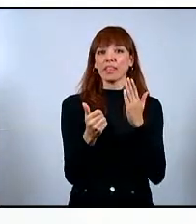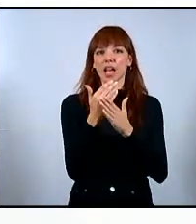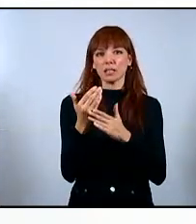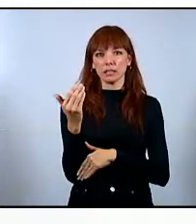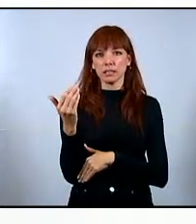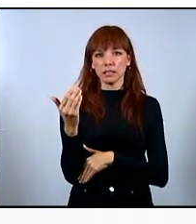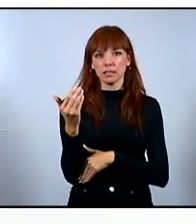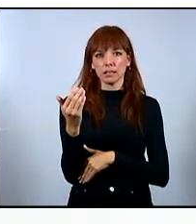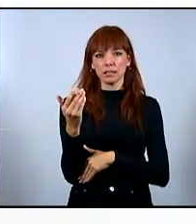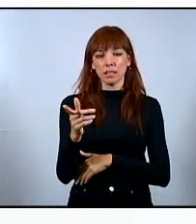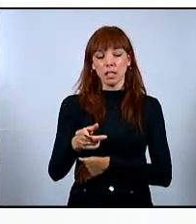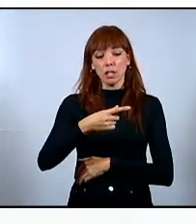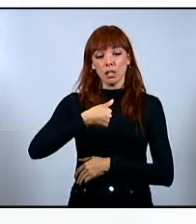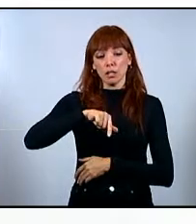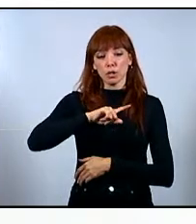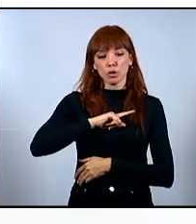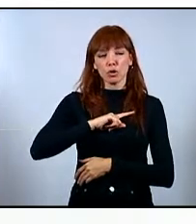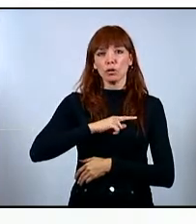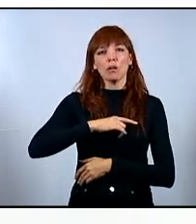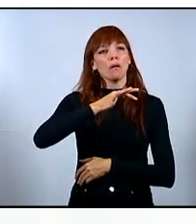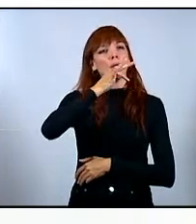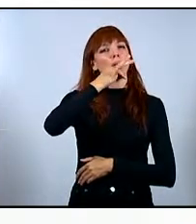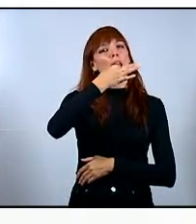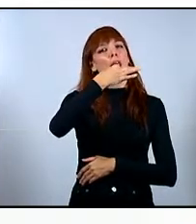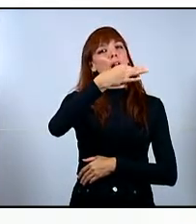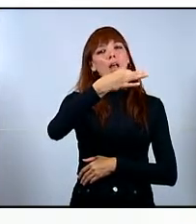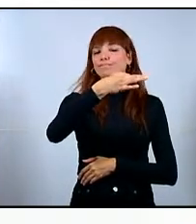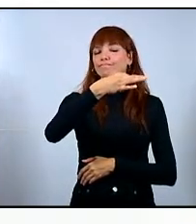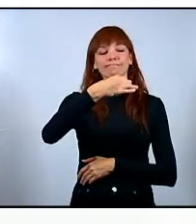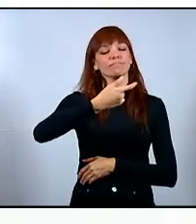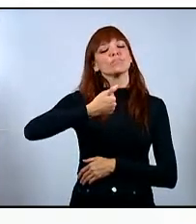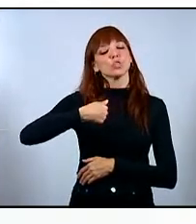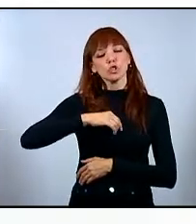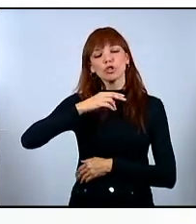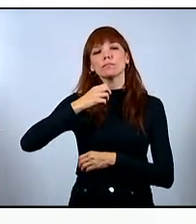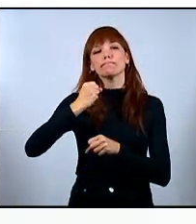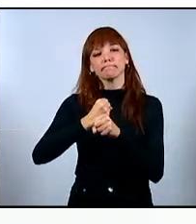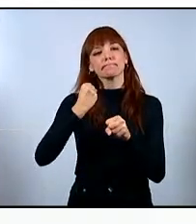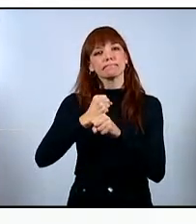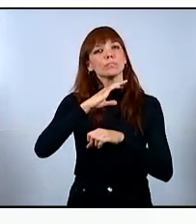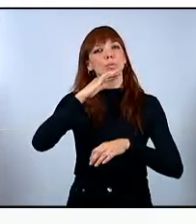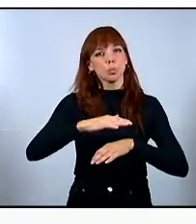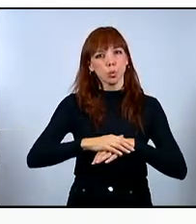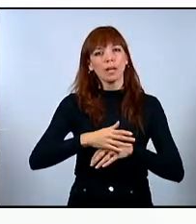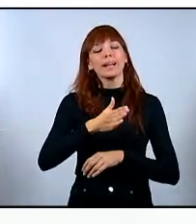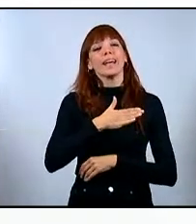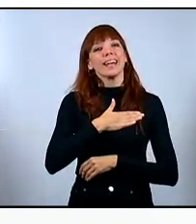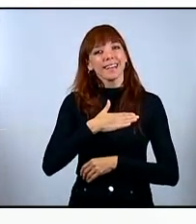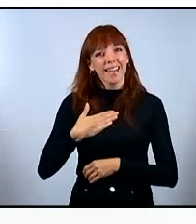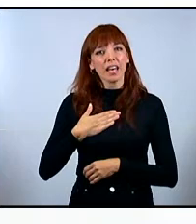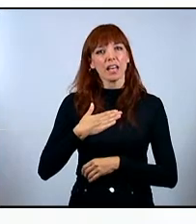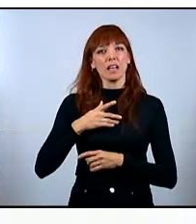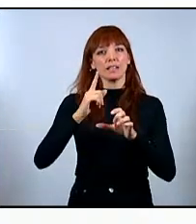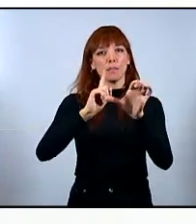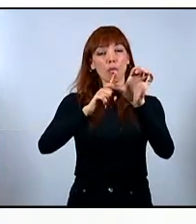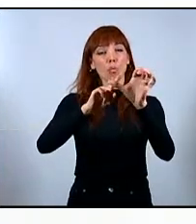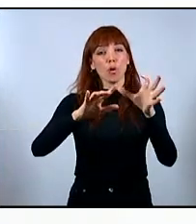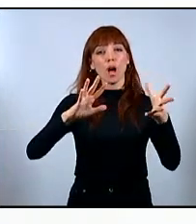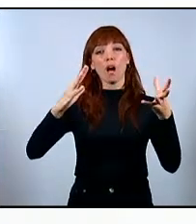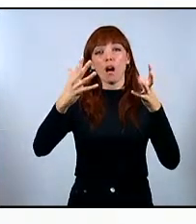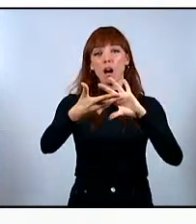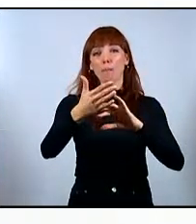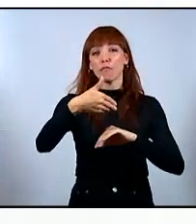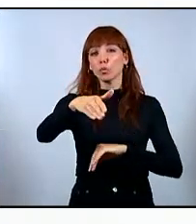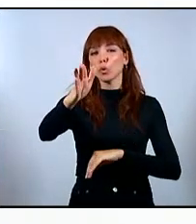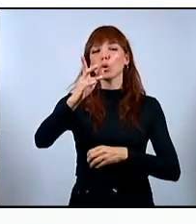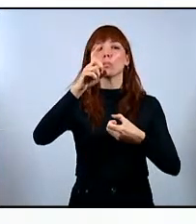fuimos llamados a prometer, sino a cumplir. Nosotros queremos ser parte de esa Extremadura del mañana, pero